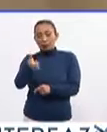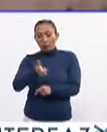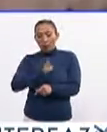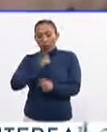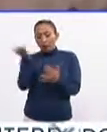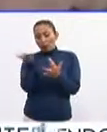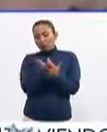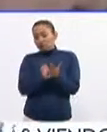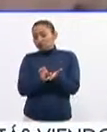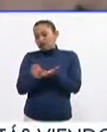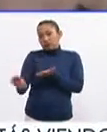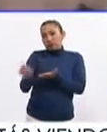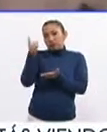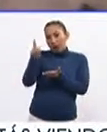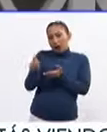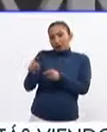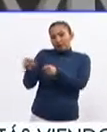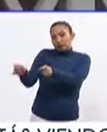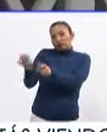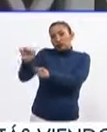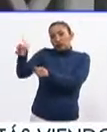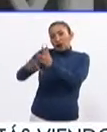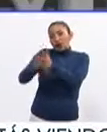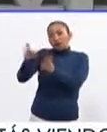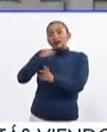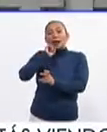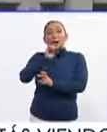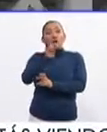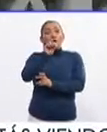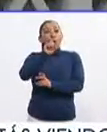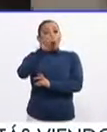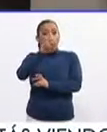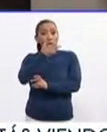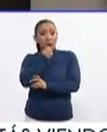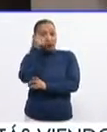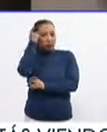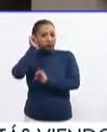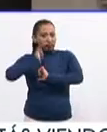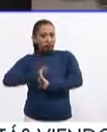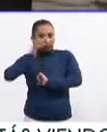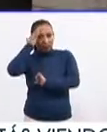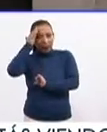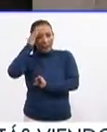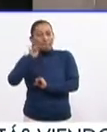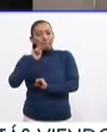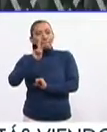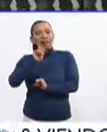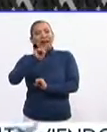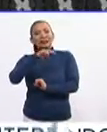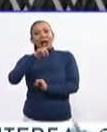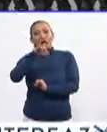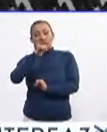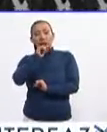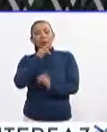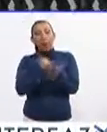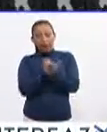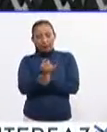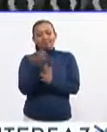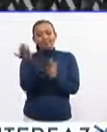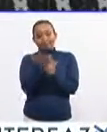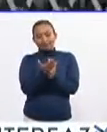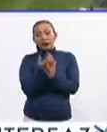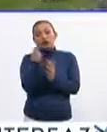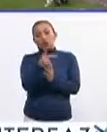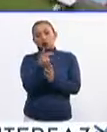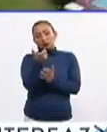su salario. Asimismo, el rector general de la Universidad Autónoma Metropolitana, Eduardo Peñalosa Castro, también se decidió por la